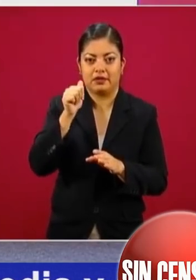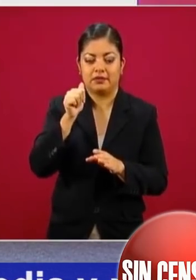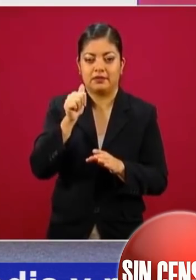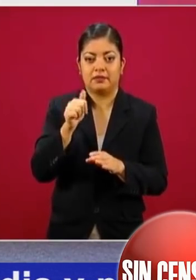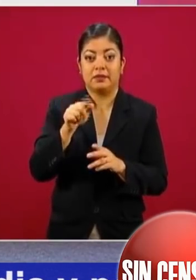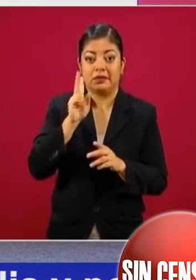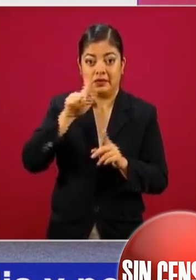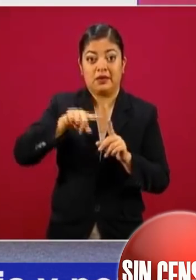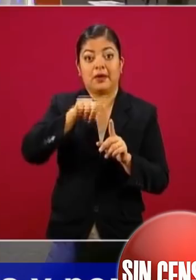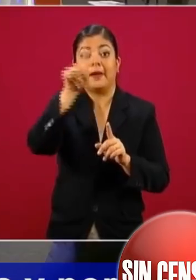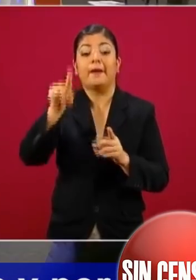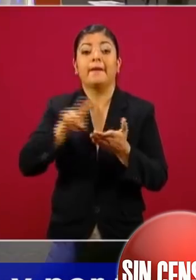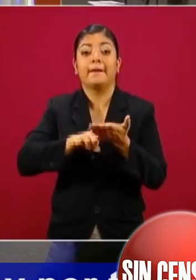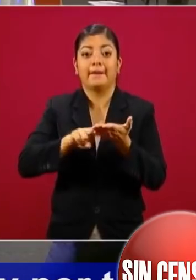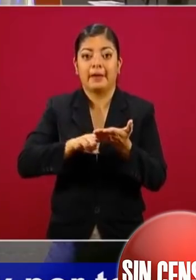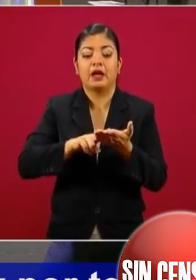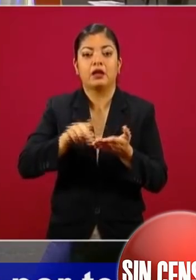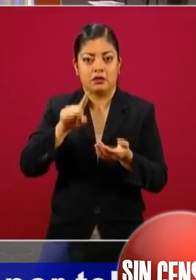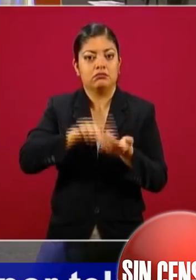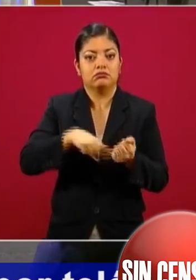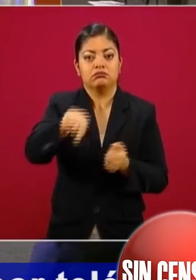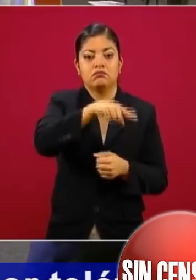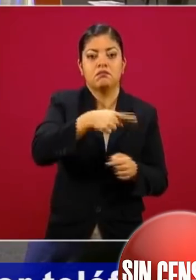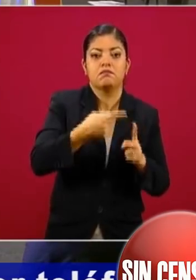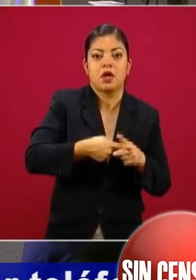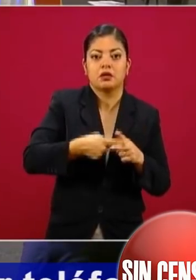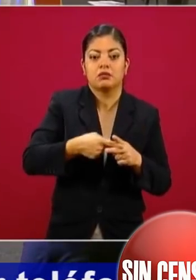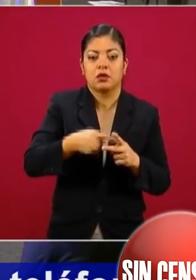curva verde también es una predicción matemática.